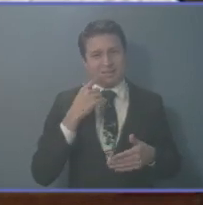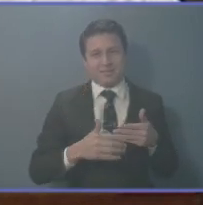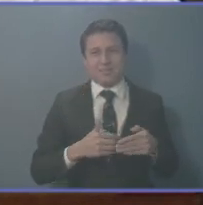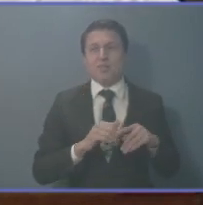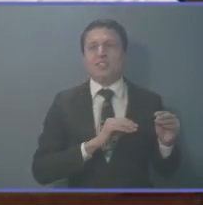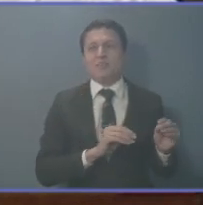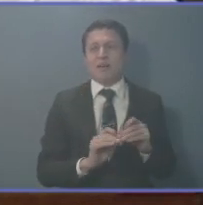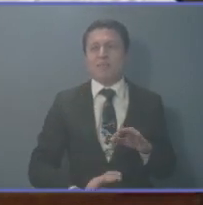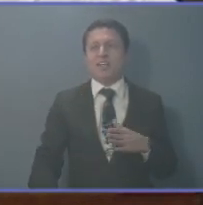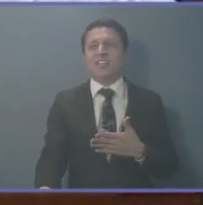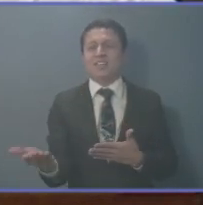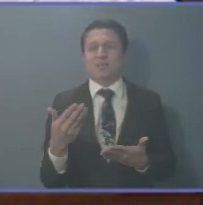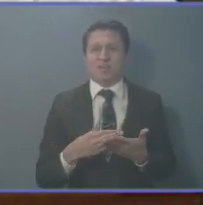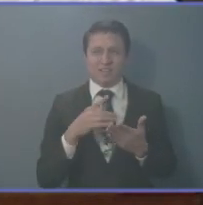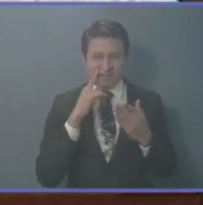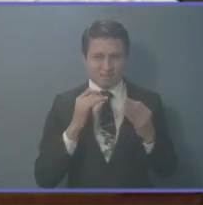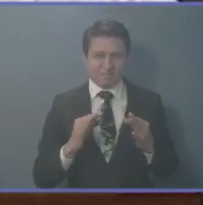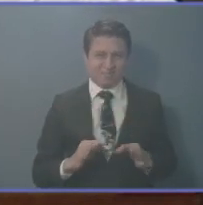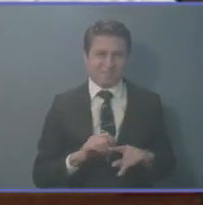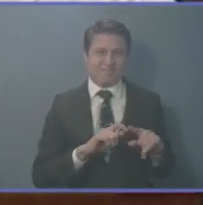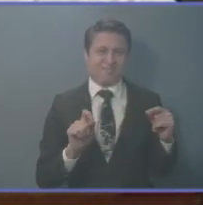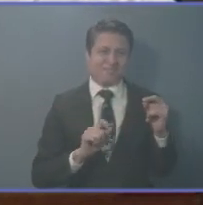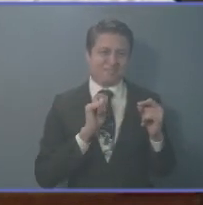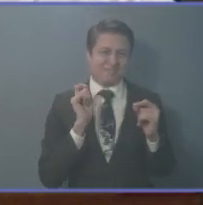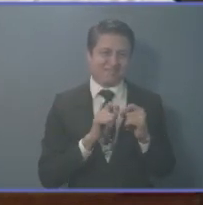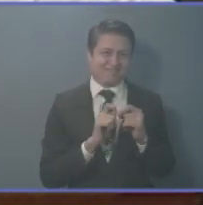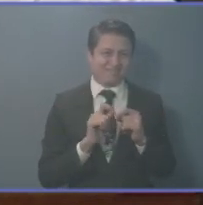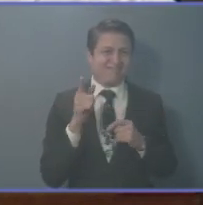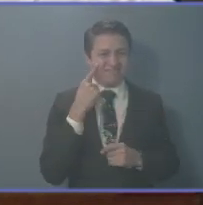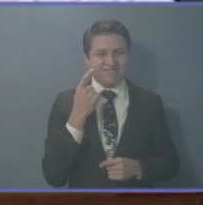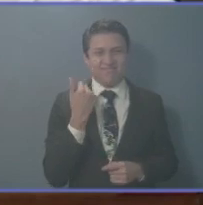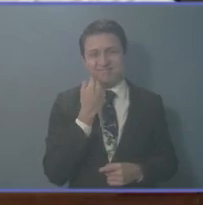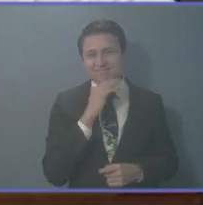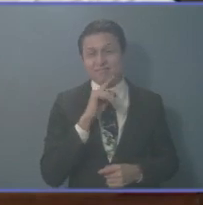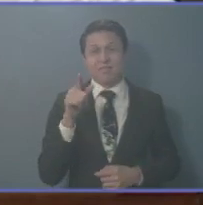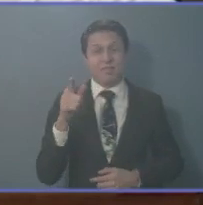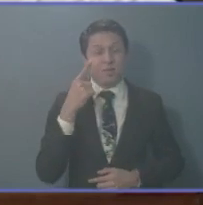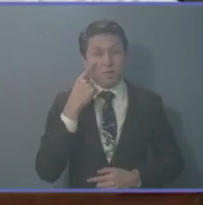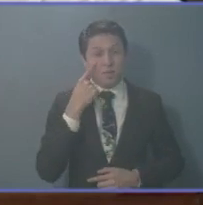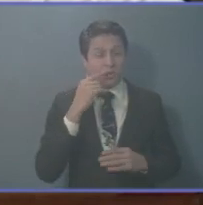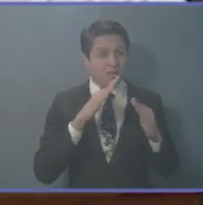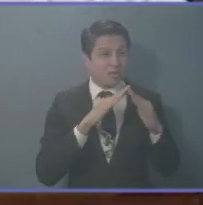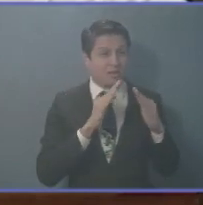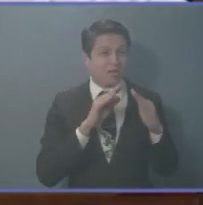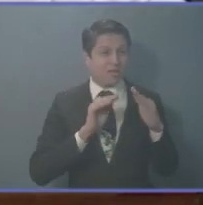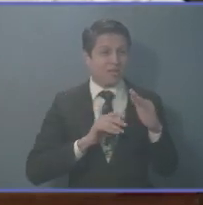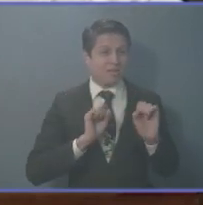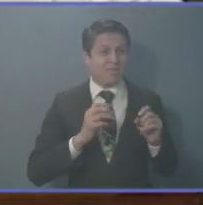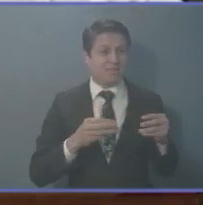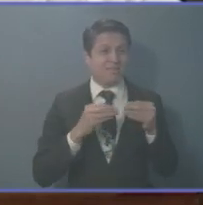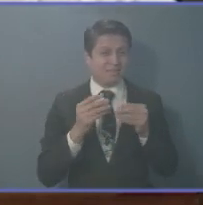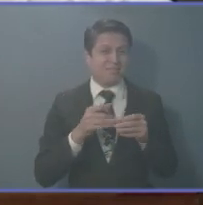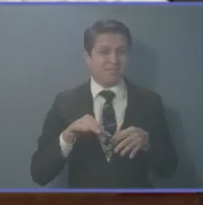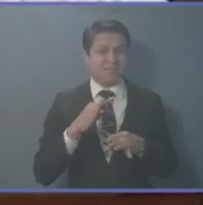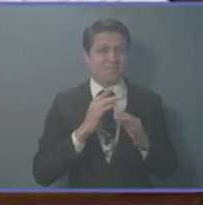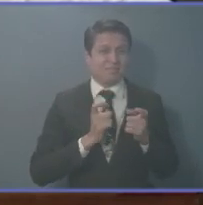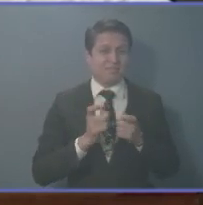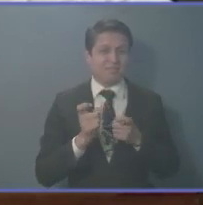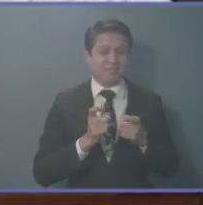domiciliar y solo podrá salir de su vivienda o residencia en los casos autorizados por este decreto.